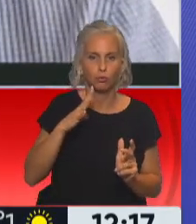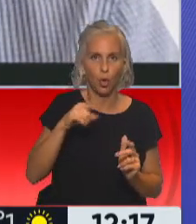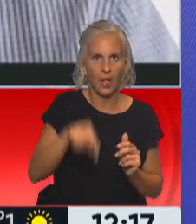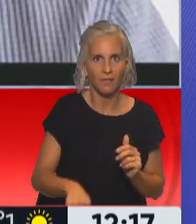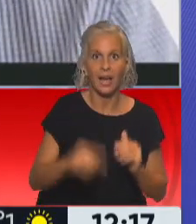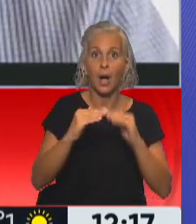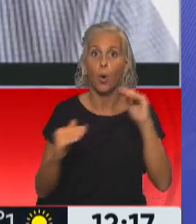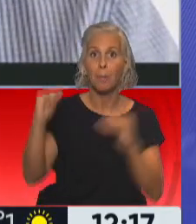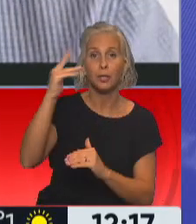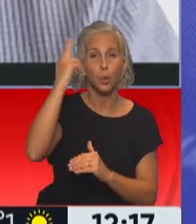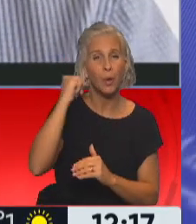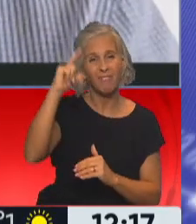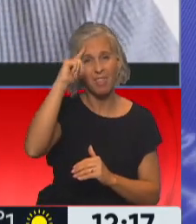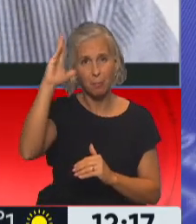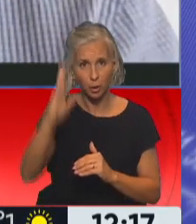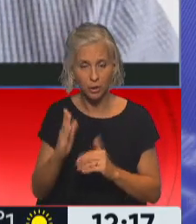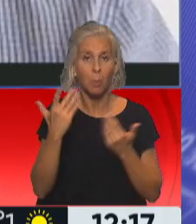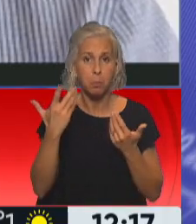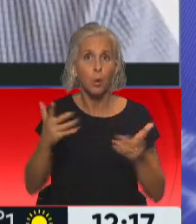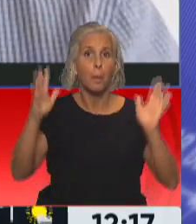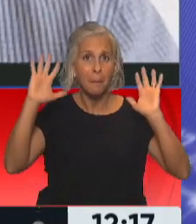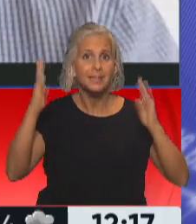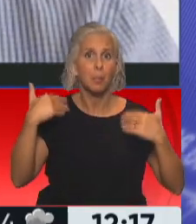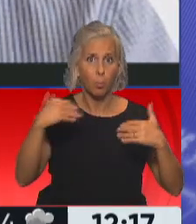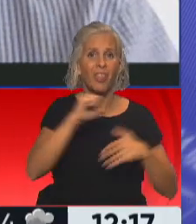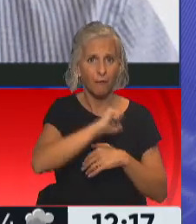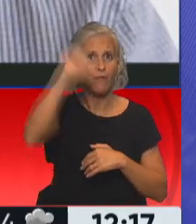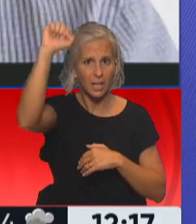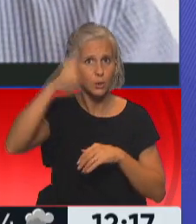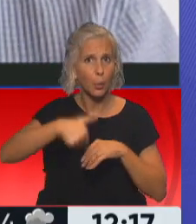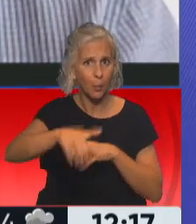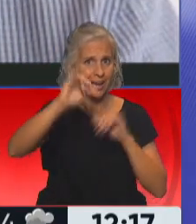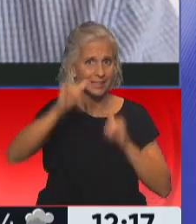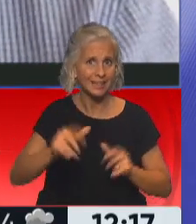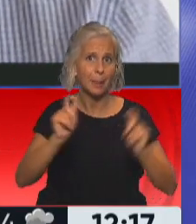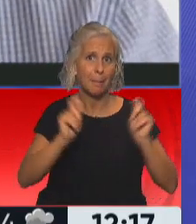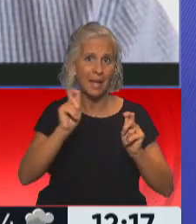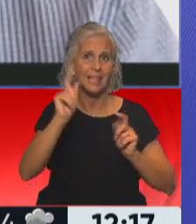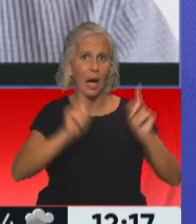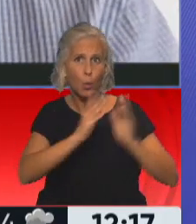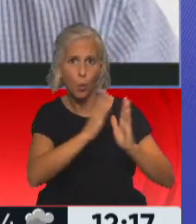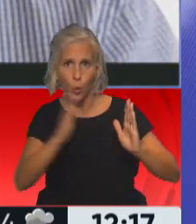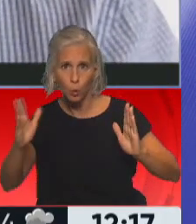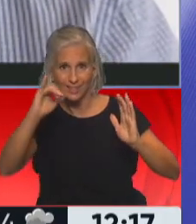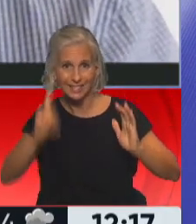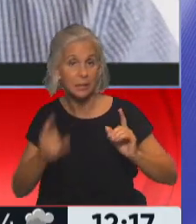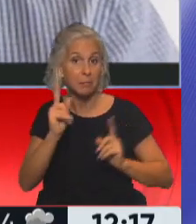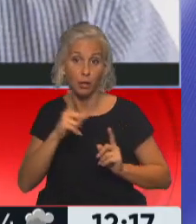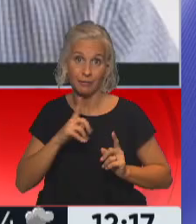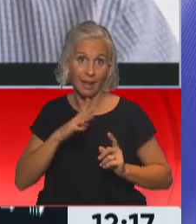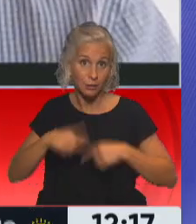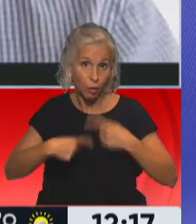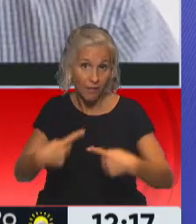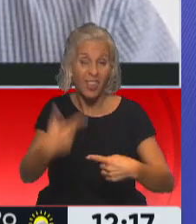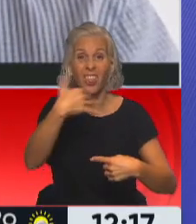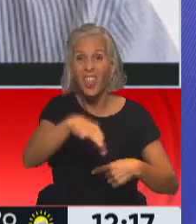del 9-10%, y probablemente dé un poco más de inflación algunos meses, pero me parece a mí que mientras esto siga, después la inflación